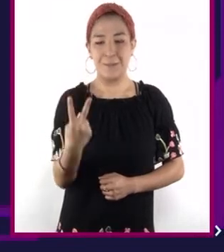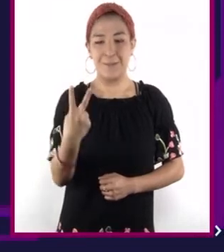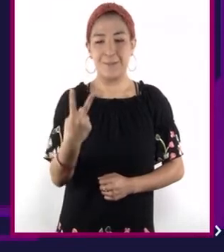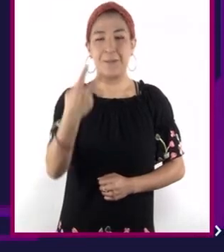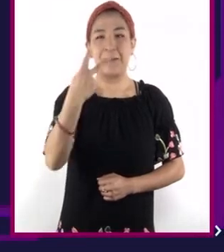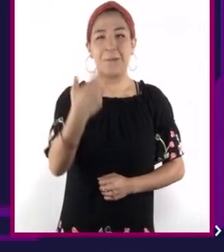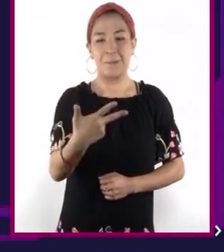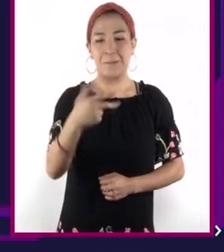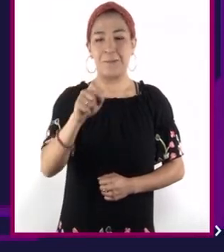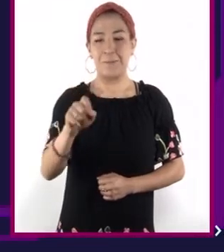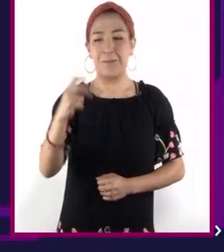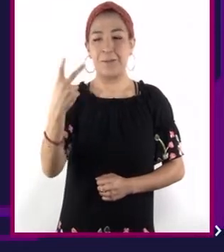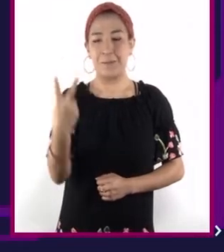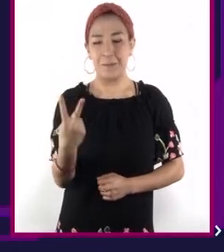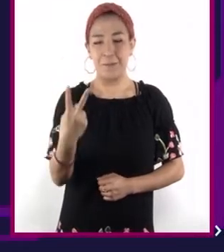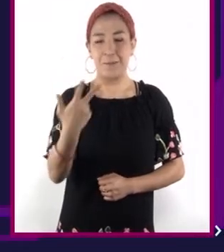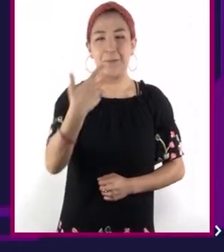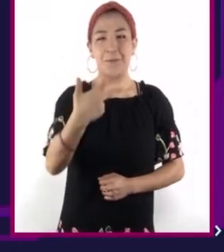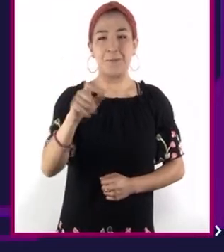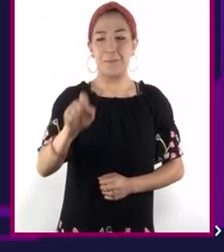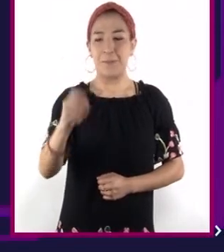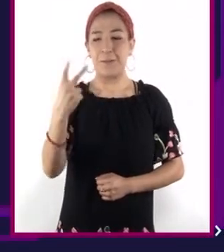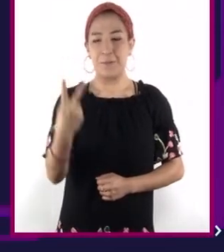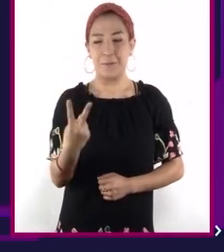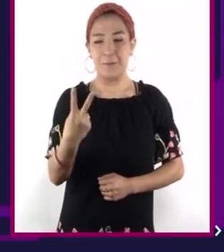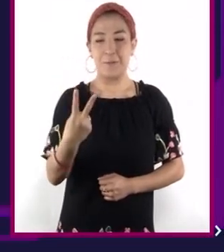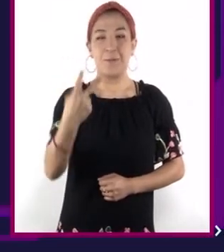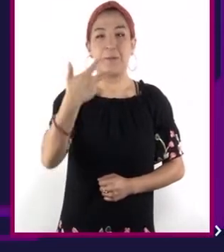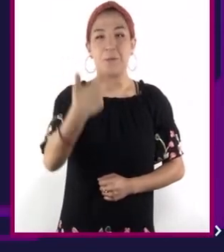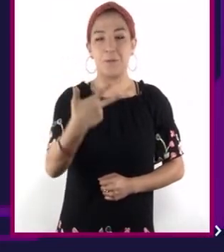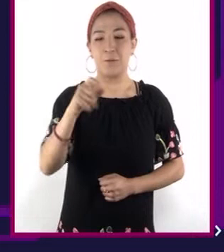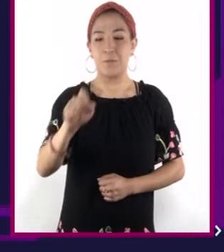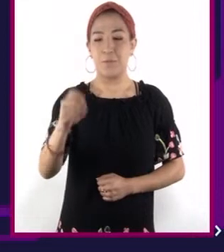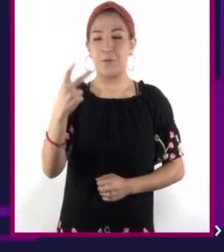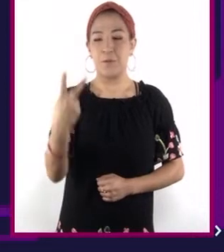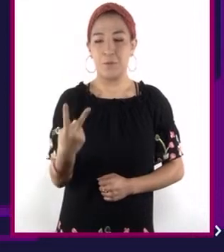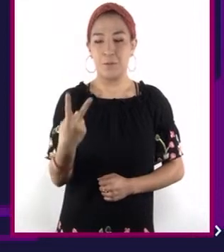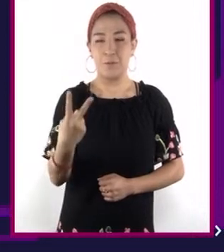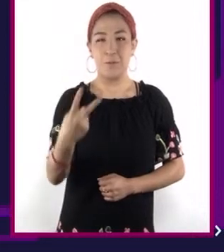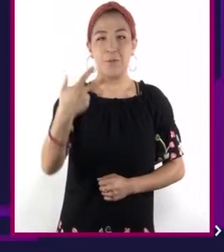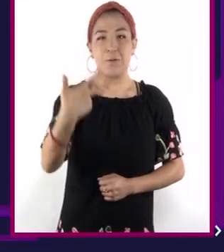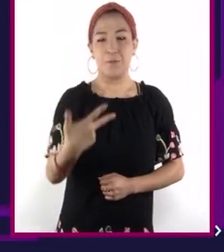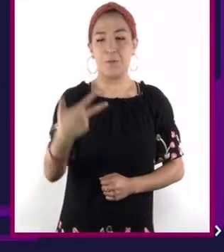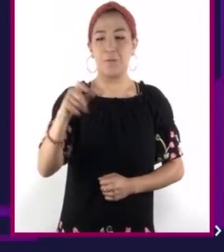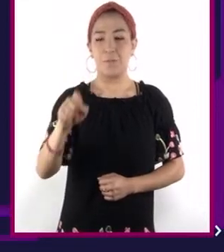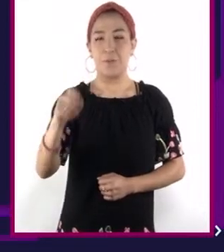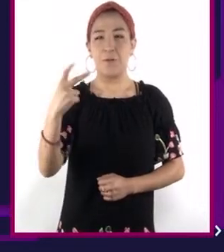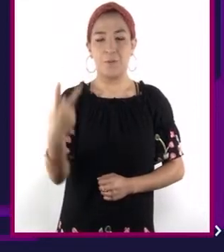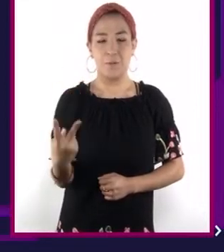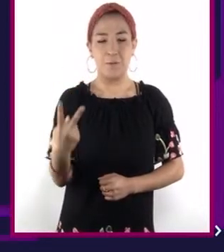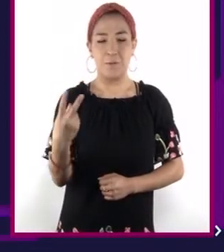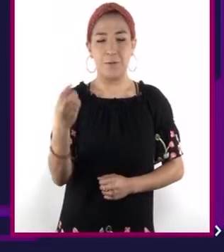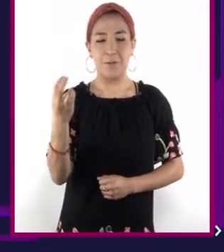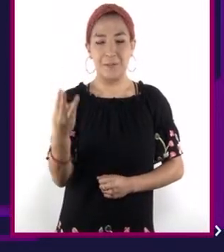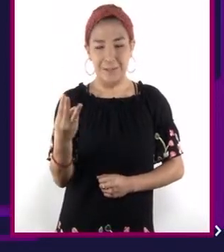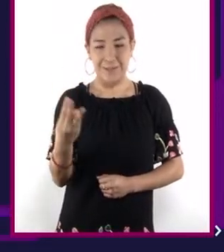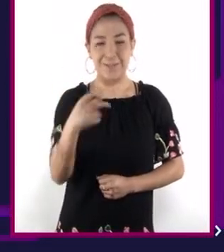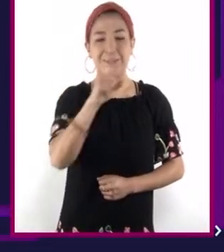8.2, 8.2, 8.2, 8.2,